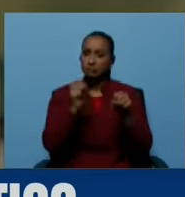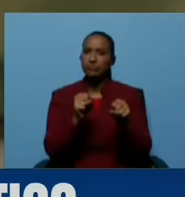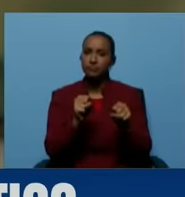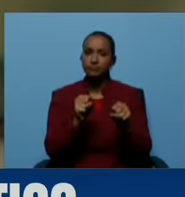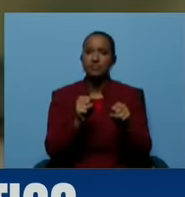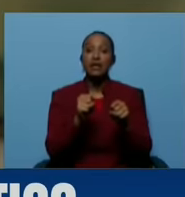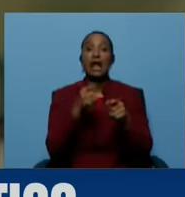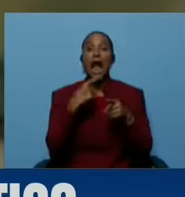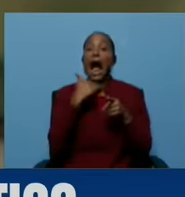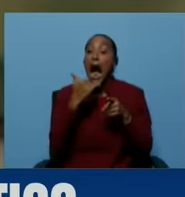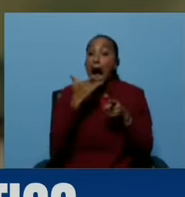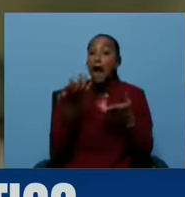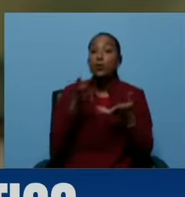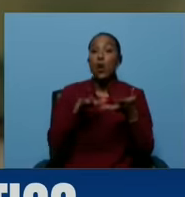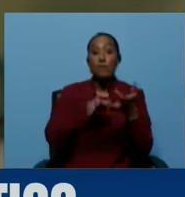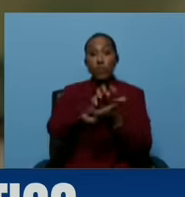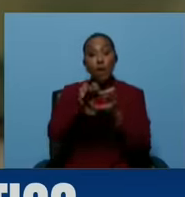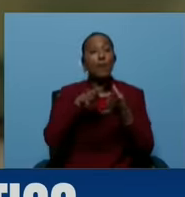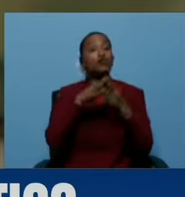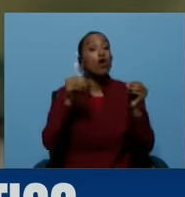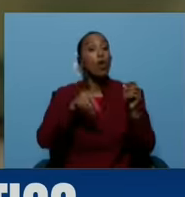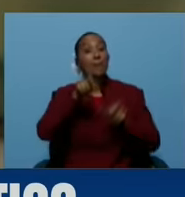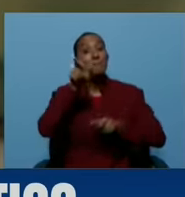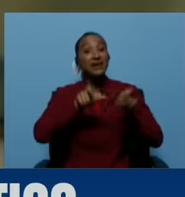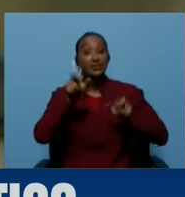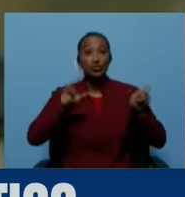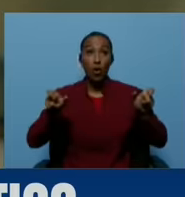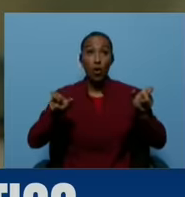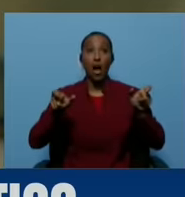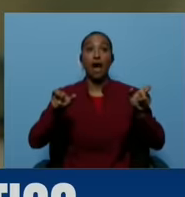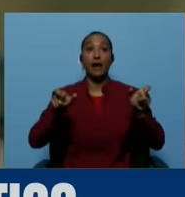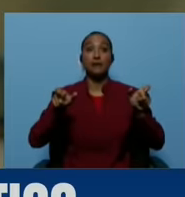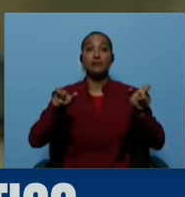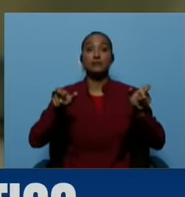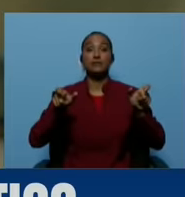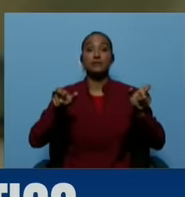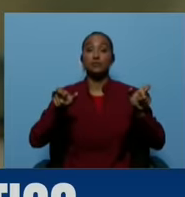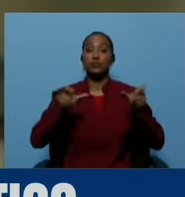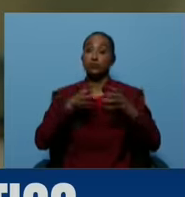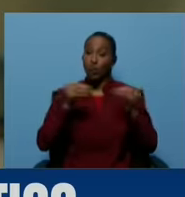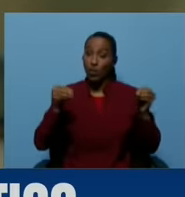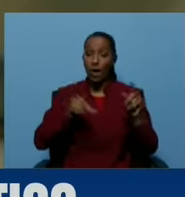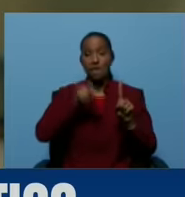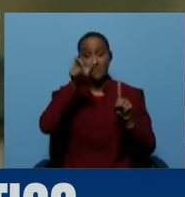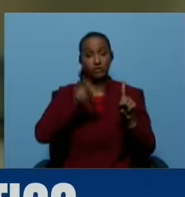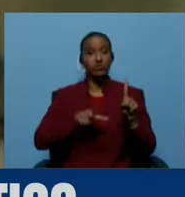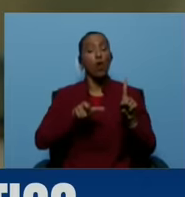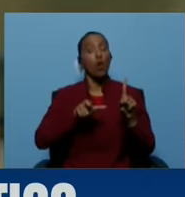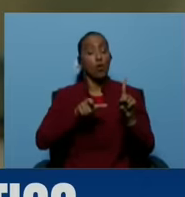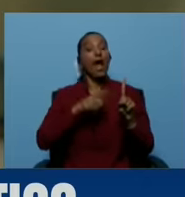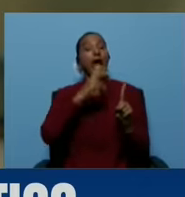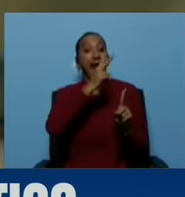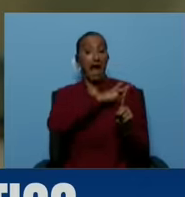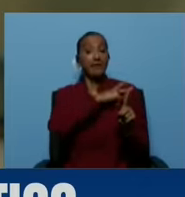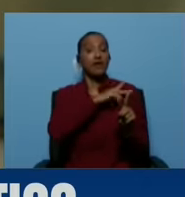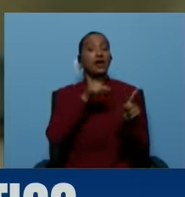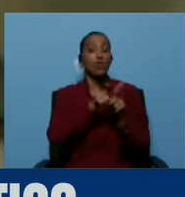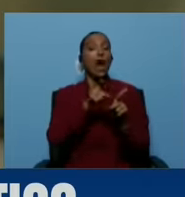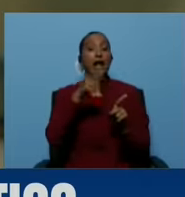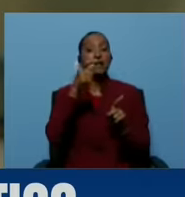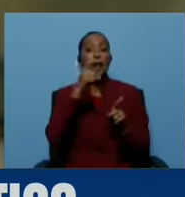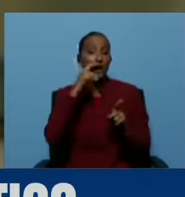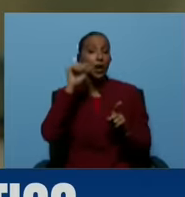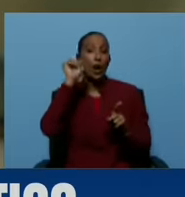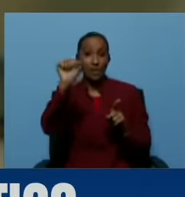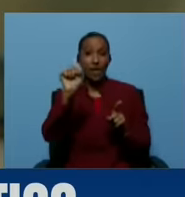eventualidad, todo ciudadano investido, como es el caso del presidente Nicolás Maduro, jefe de Estado y jefe de Gobierno,